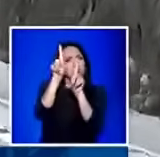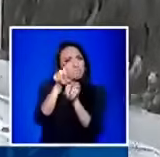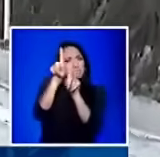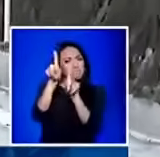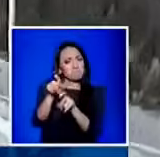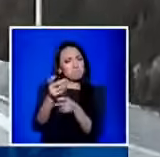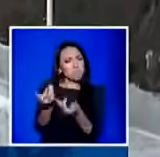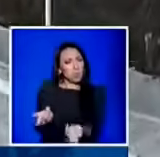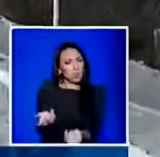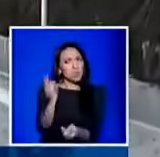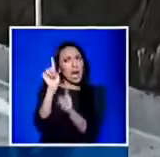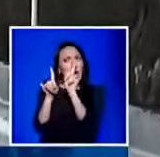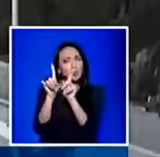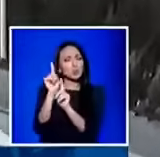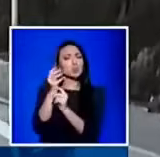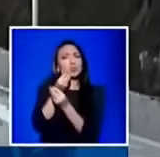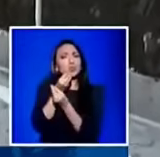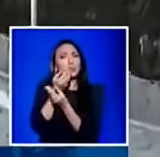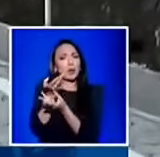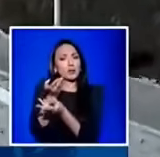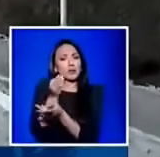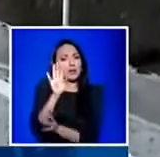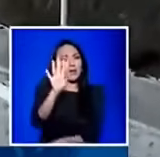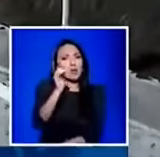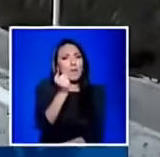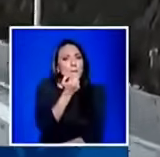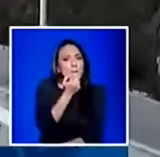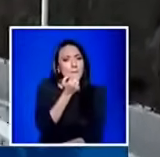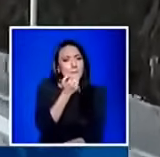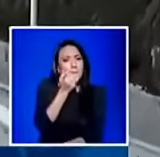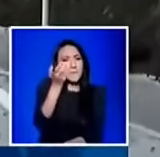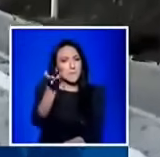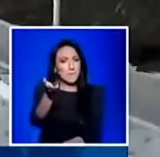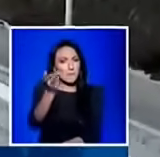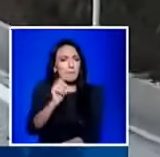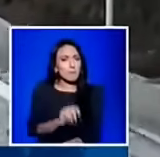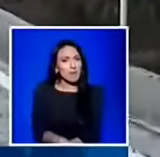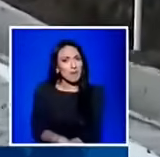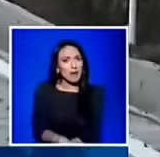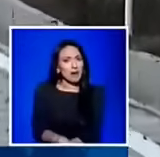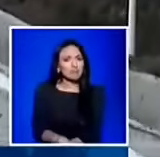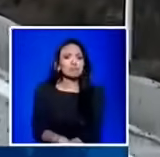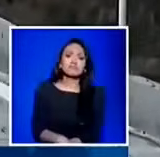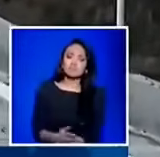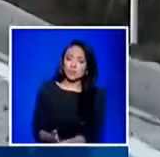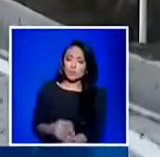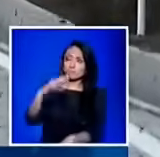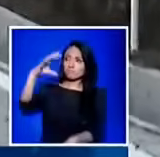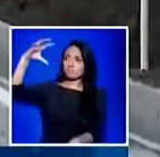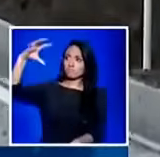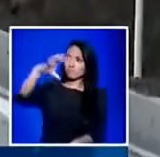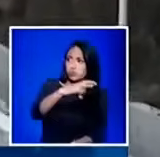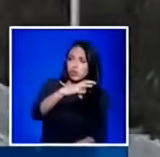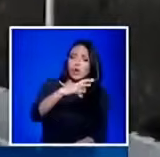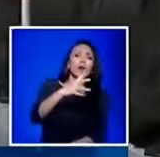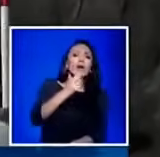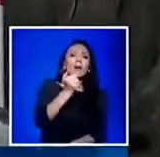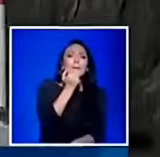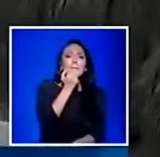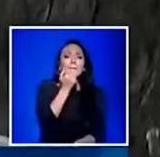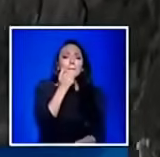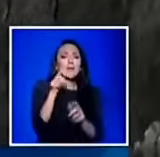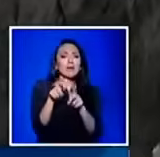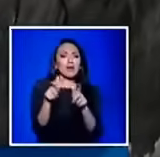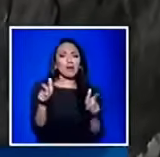algunos comentarios respecto de la piedra que ustedes ven en este momento, esta piedra que sale del talud y que no